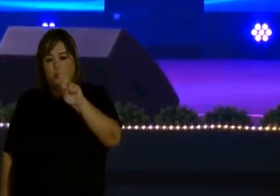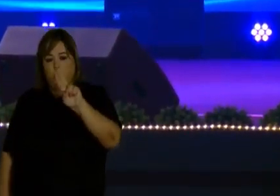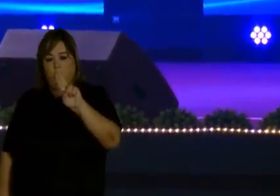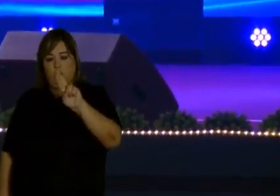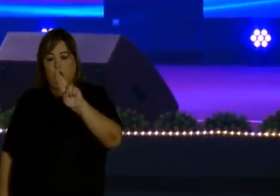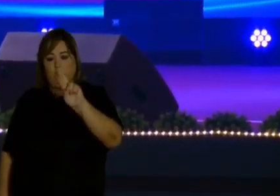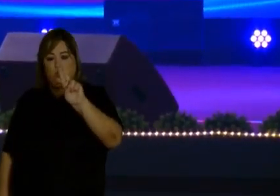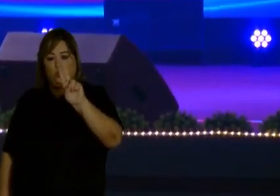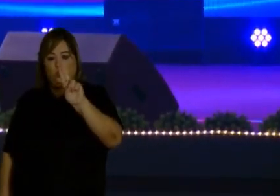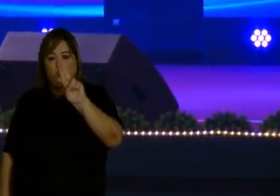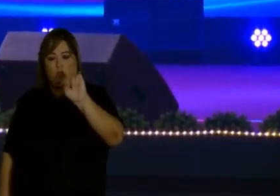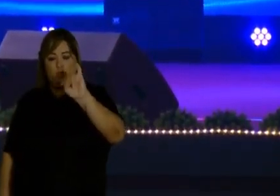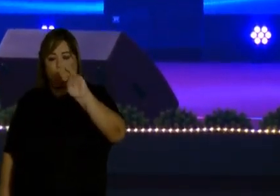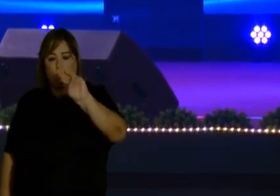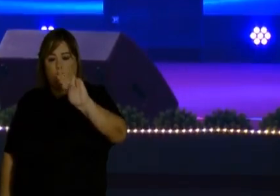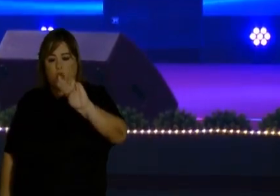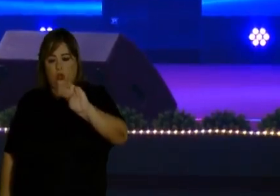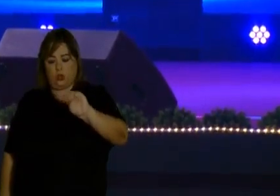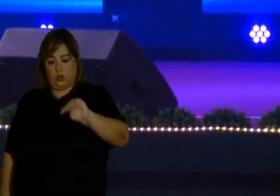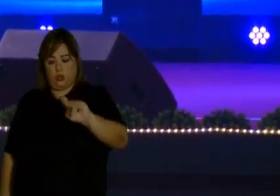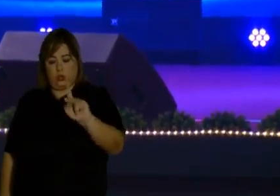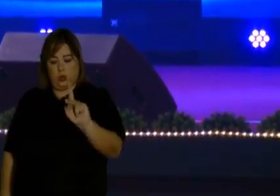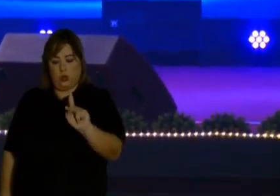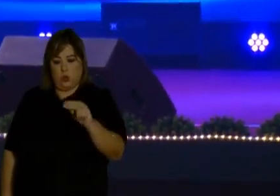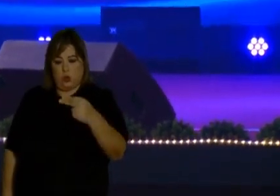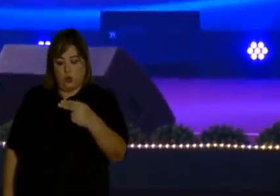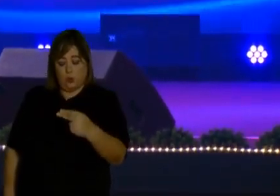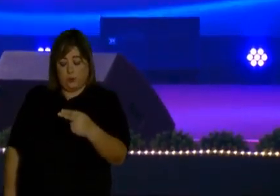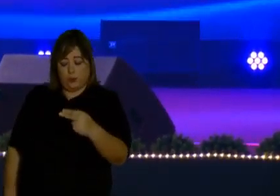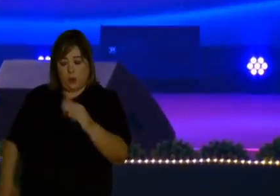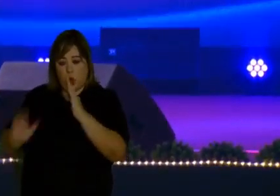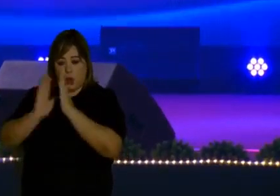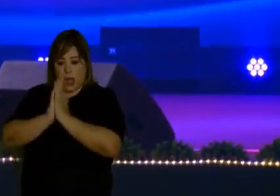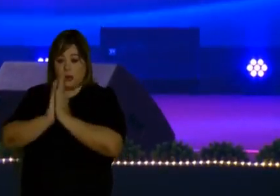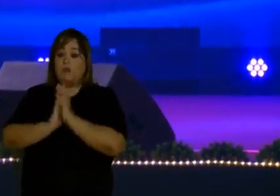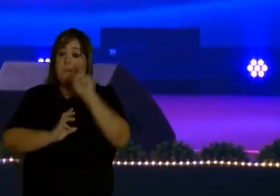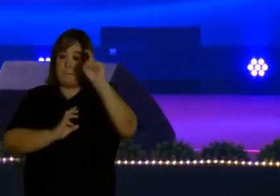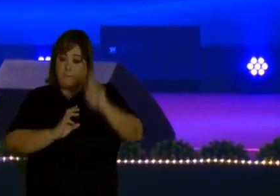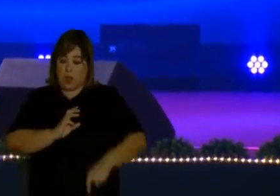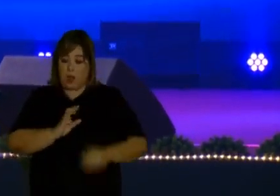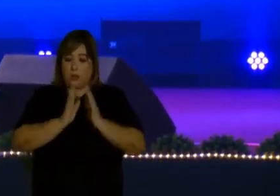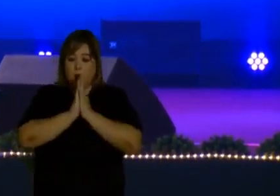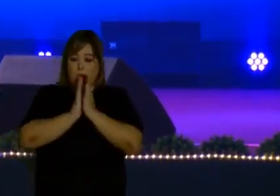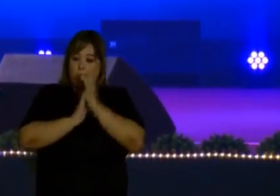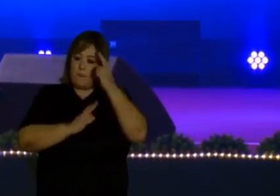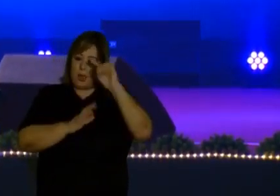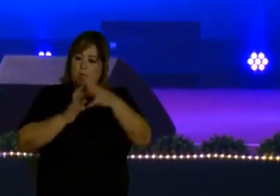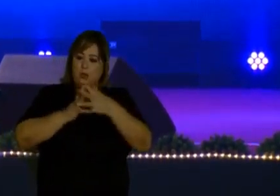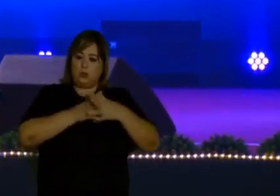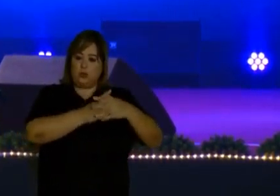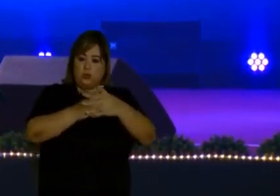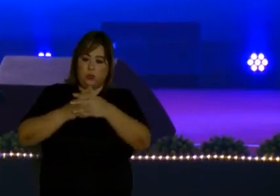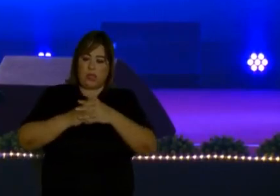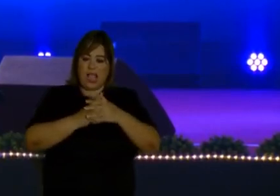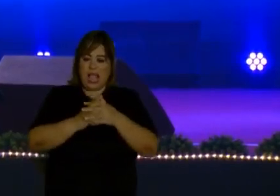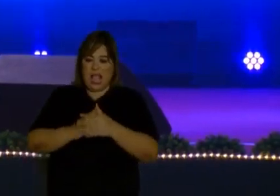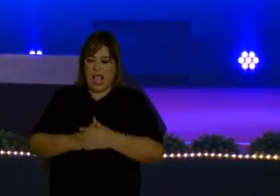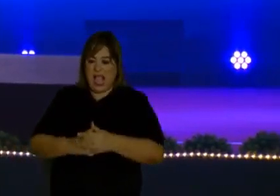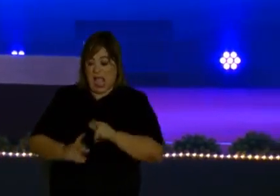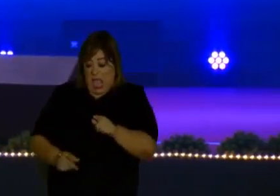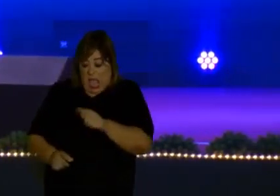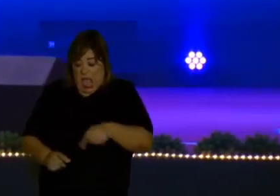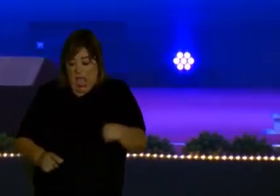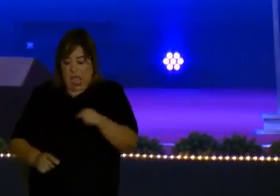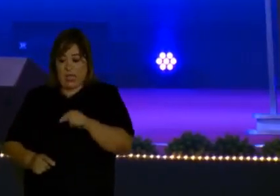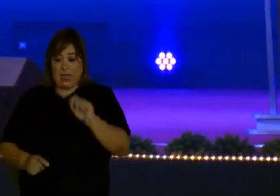descubrieron ese día, pues hay que orar por la nación, hay que orar por todo, que habían tres coches bombas y repletos